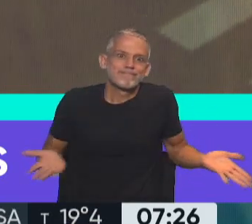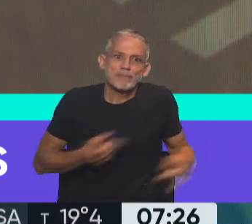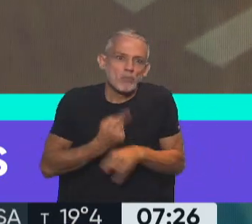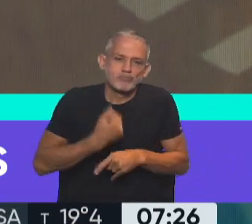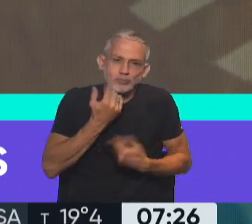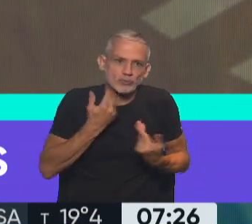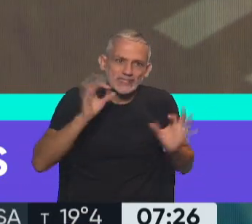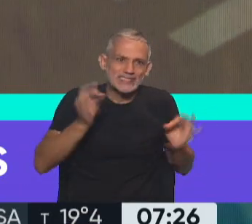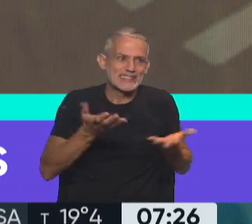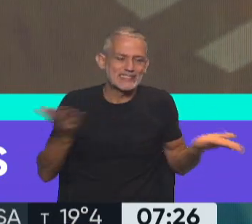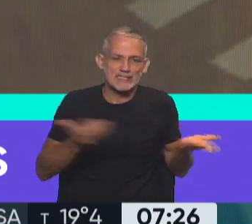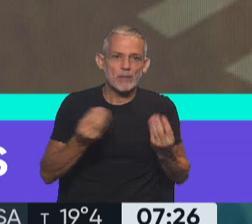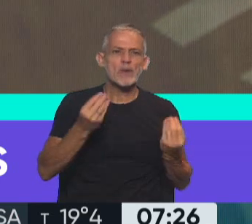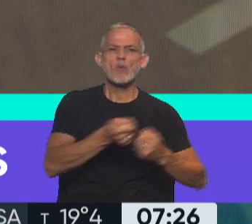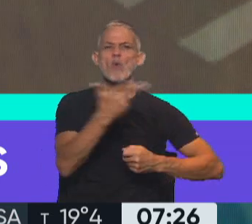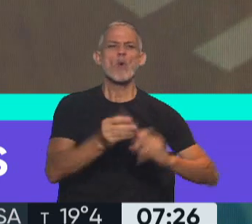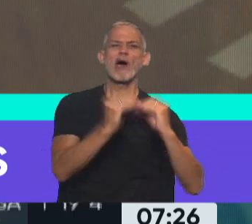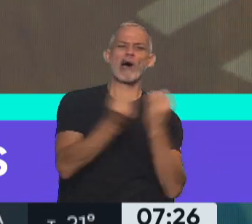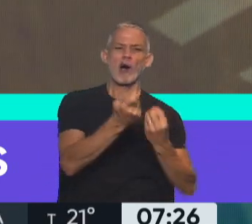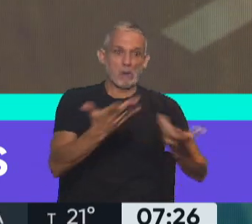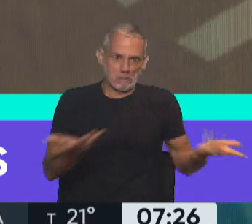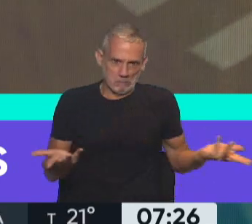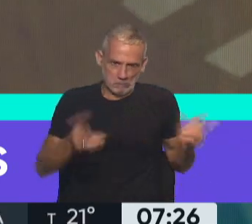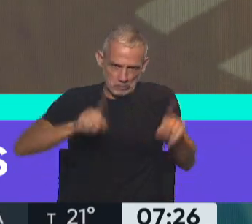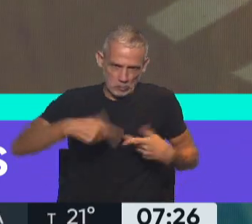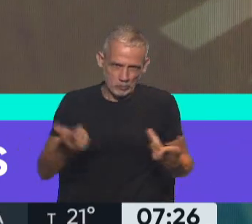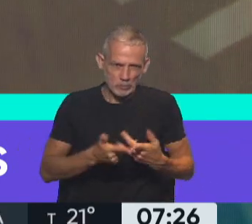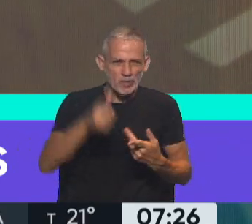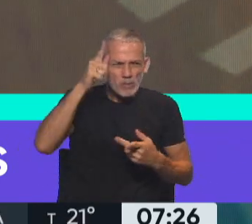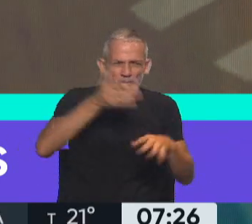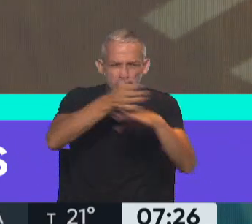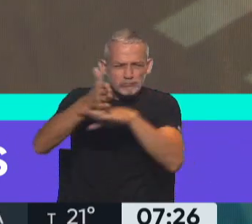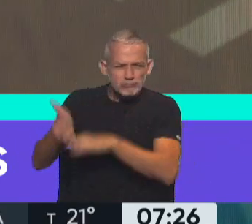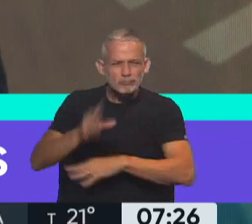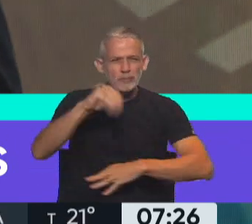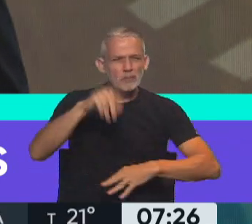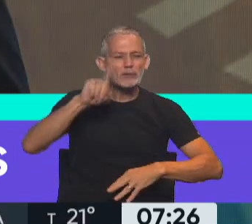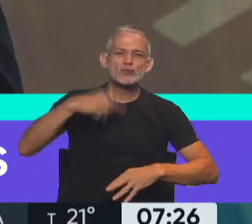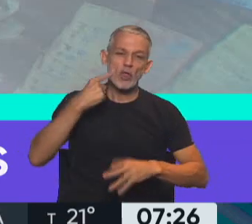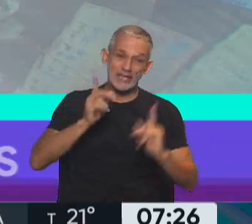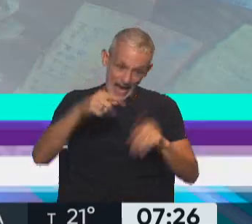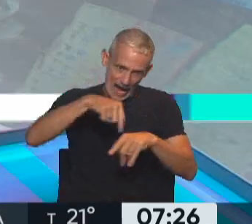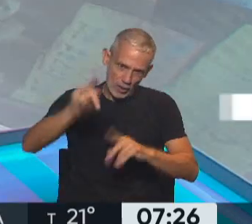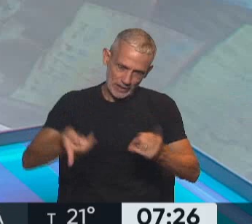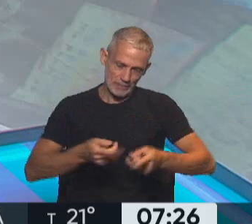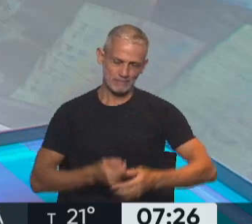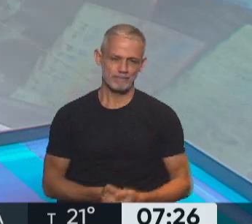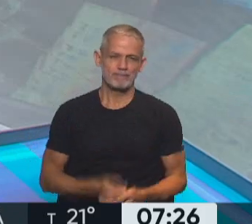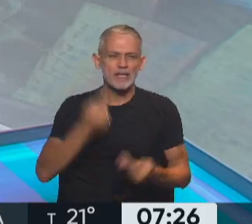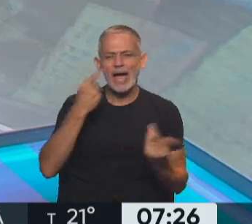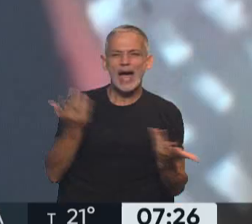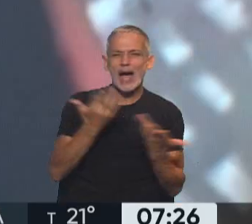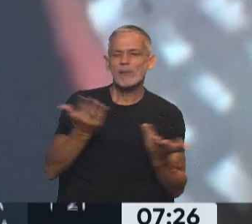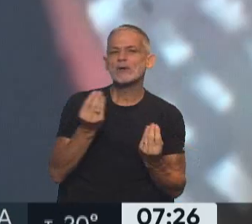imposible saberlo porque no hay una trazabilidad de esto, pero por lo pronto los operativos se siguen desarrollando en este mismo momento. Bueno, lo que se intentará